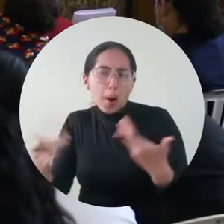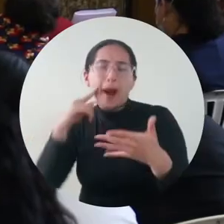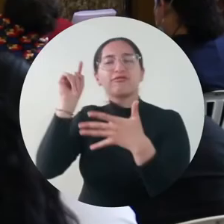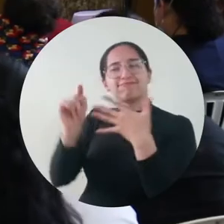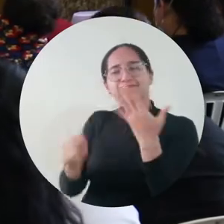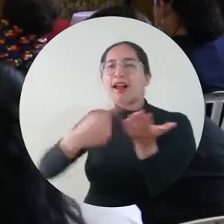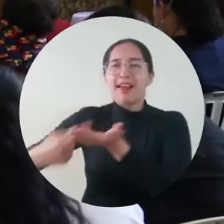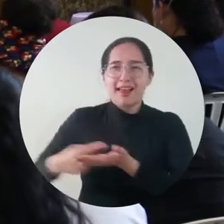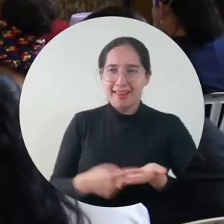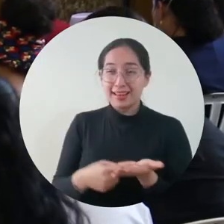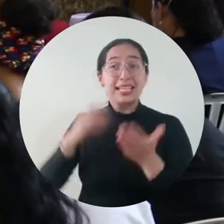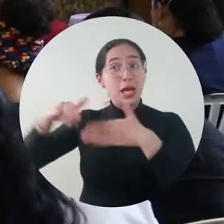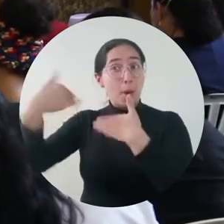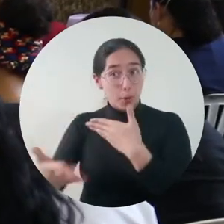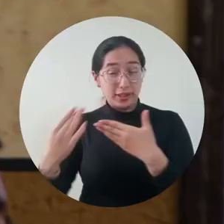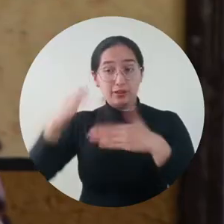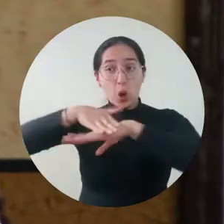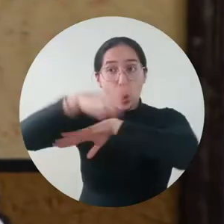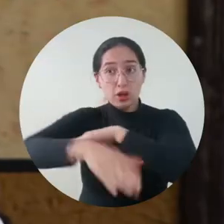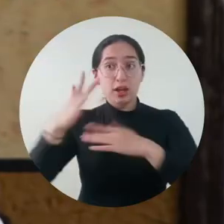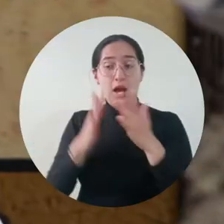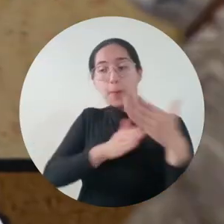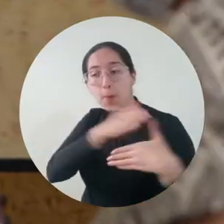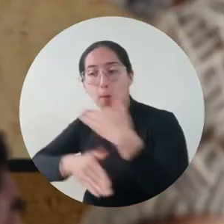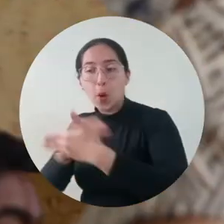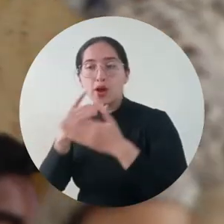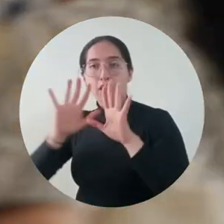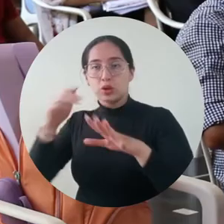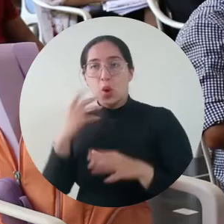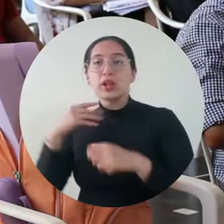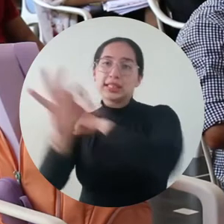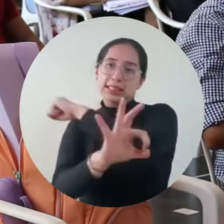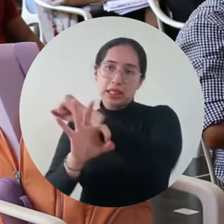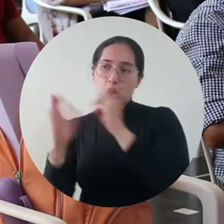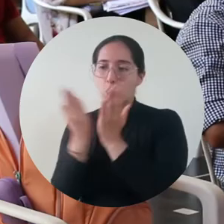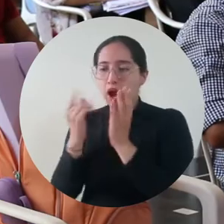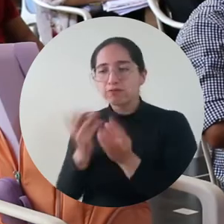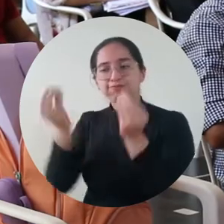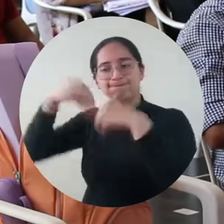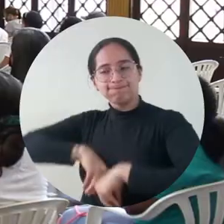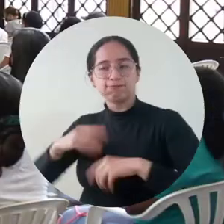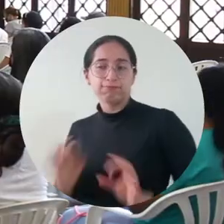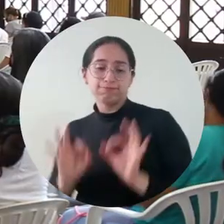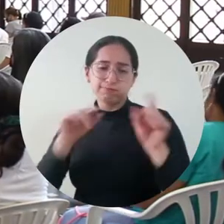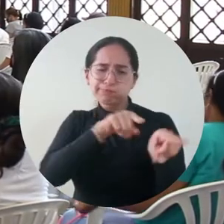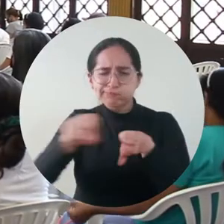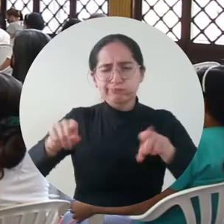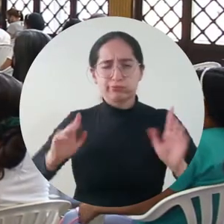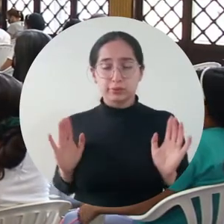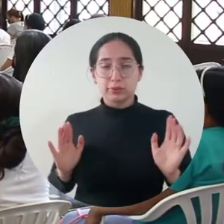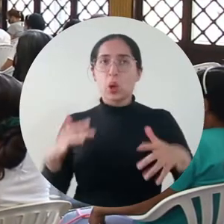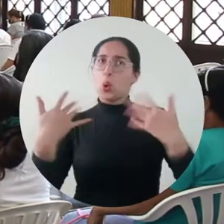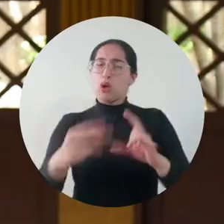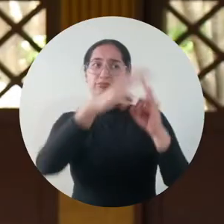crisis. Y finalmente como unas respuestas o un proceso psicoeducativo a estas personas que vamos a atender en crisis. Una oportunidad